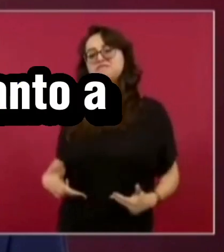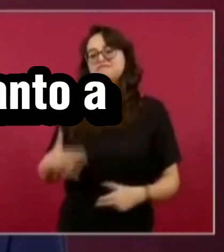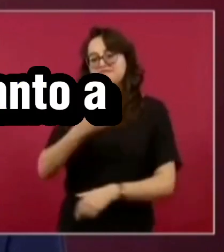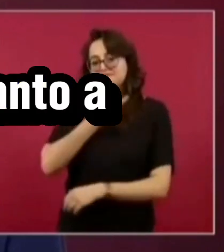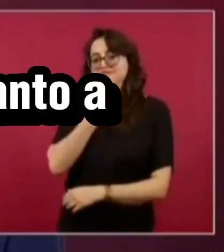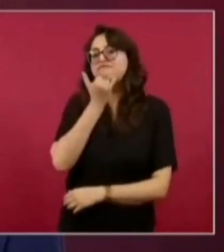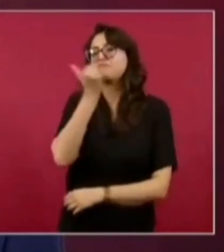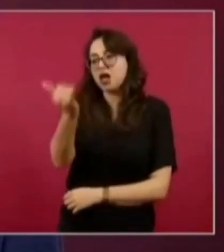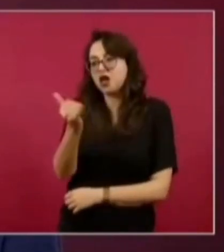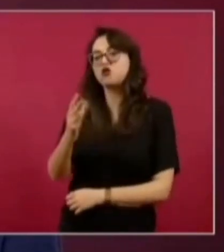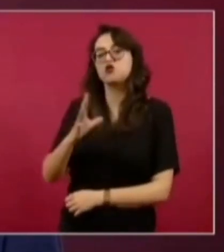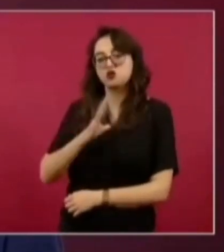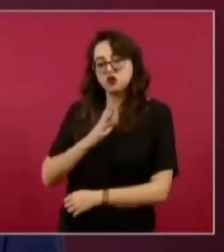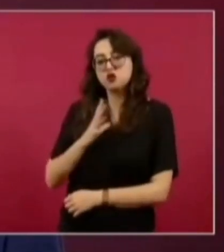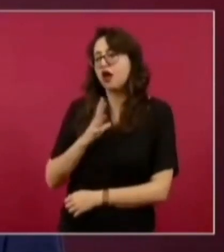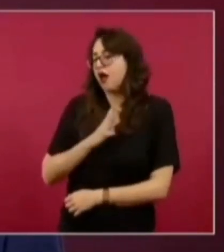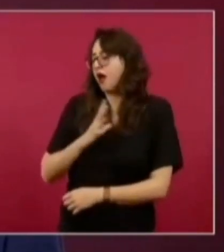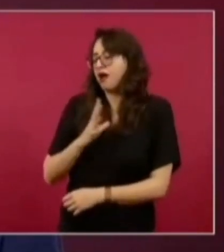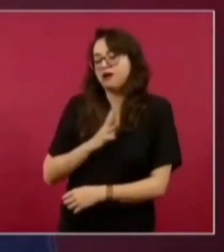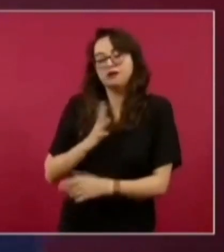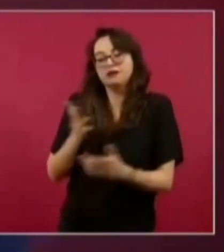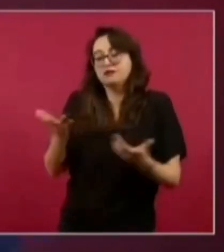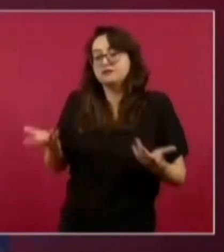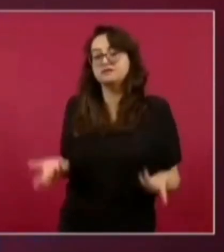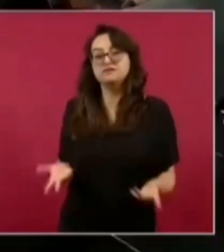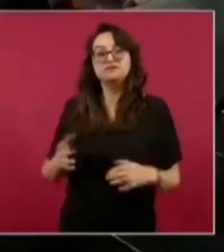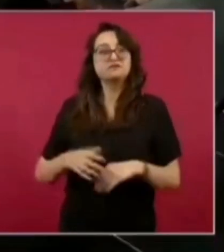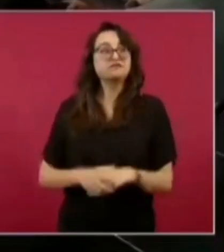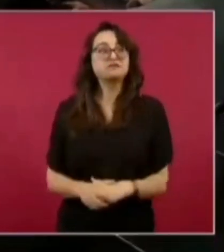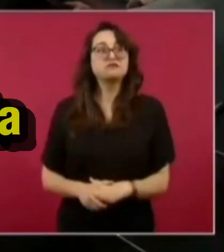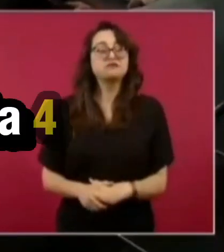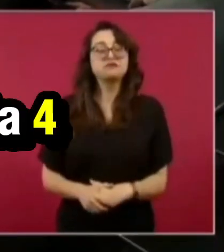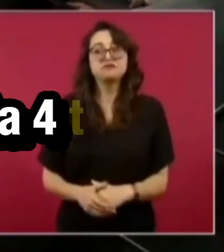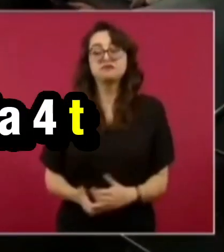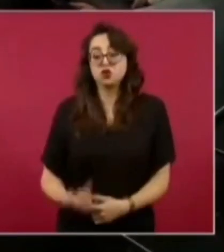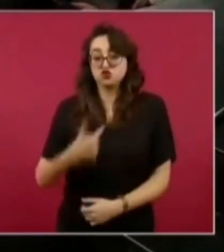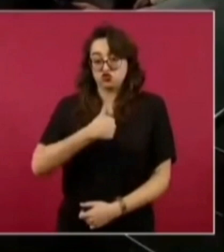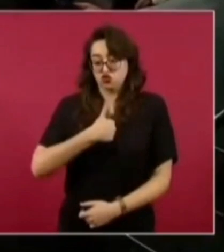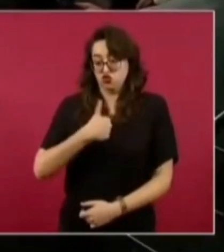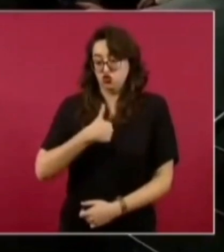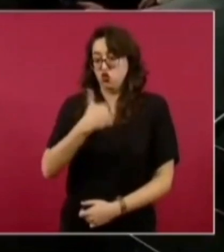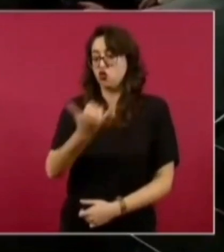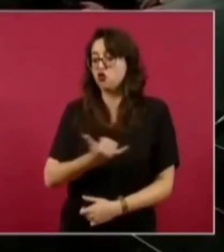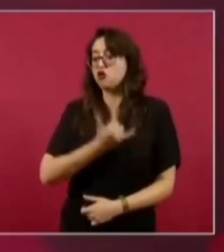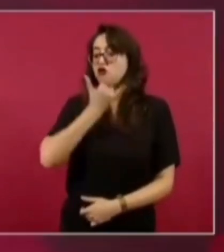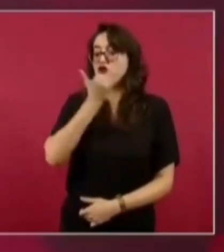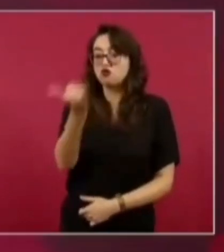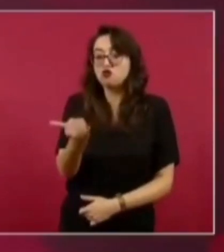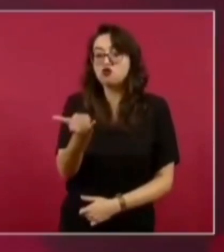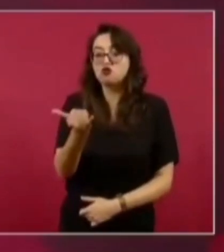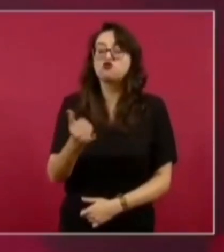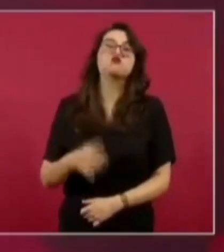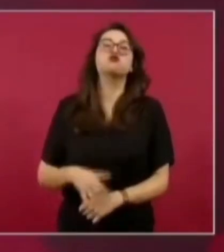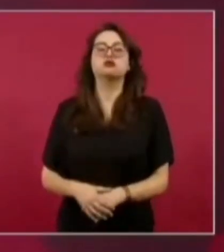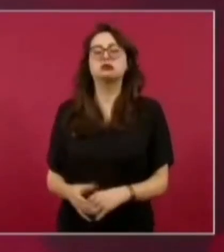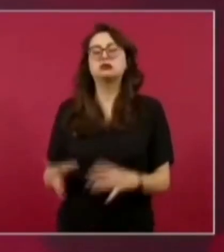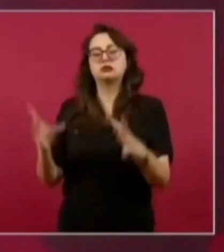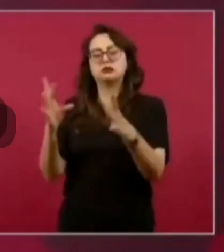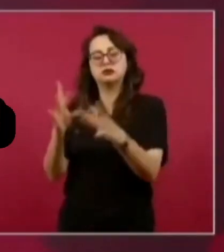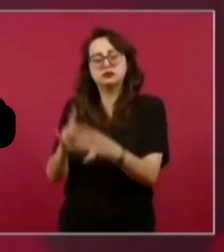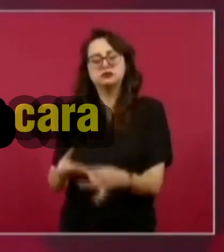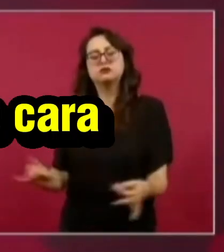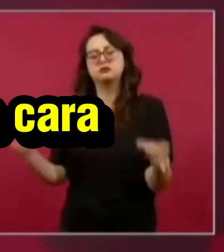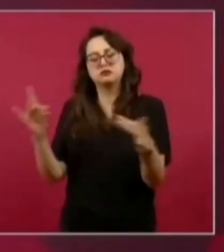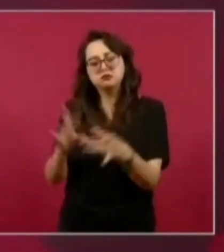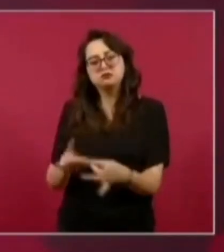tanto a ministros como a Lili Téllez, como a otros funcionarios de la 4T, quienes fueron pues prácticamente